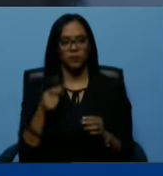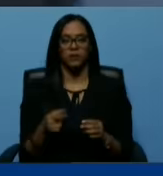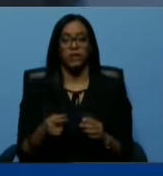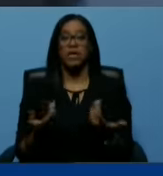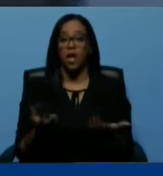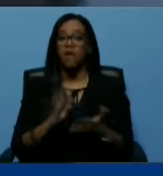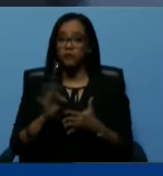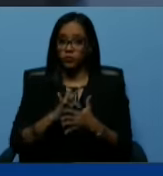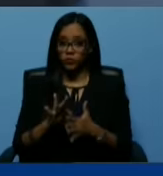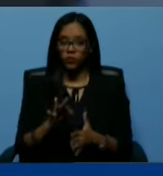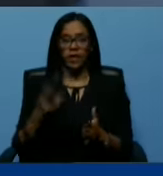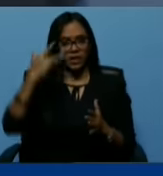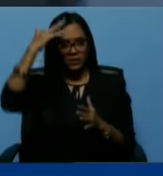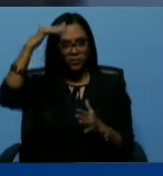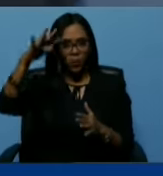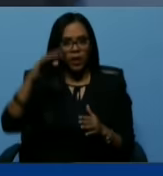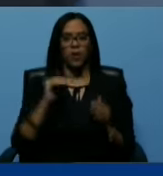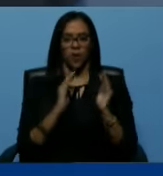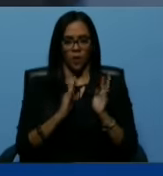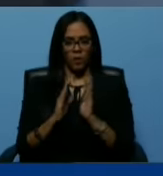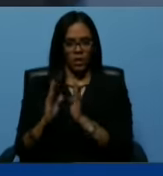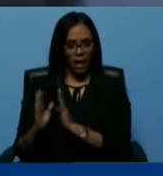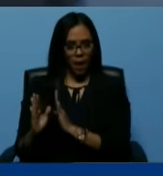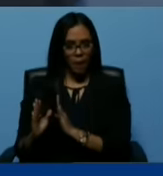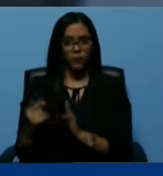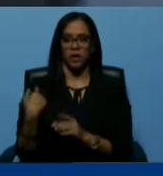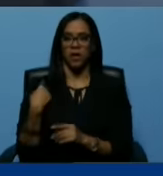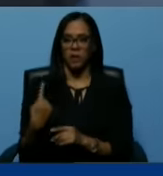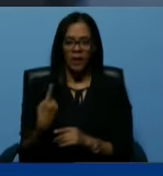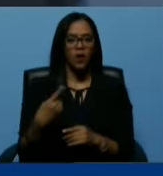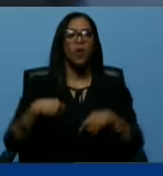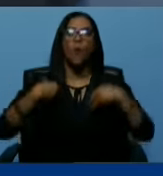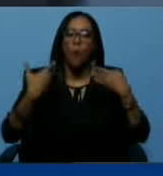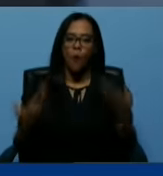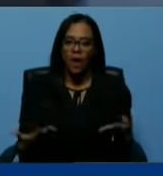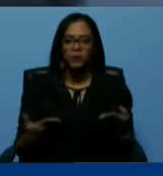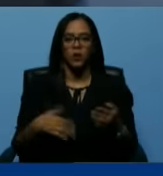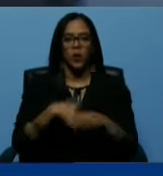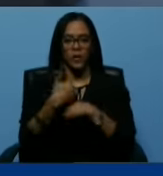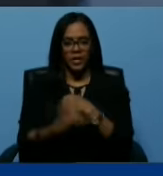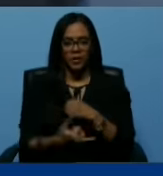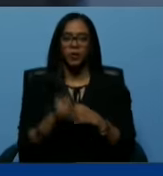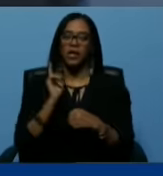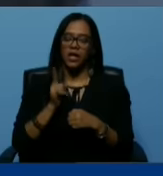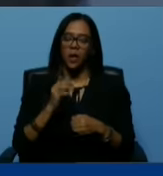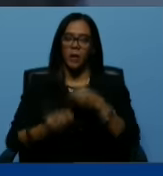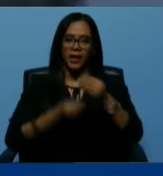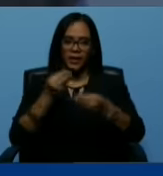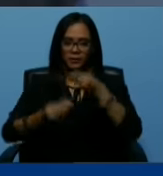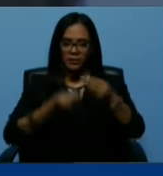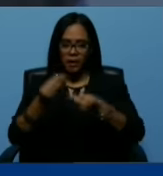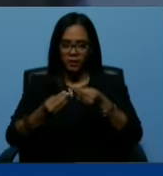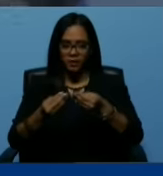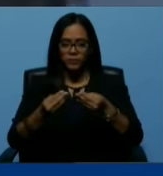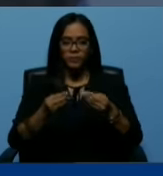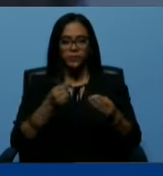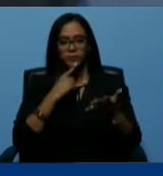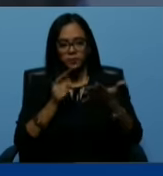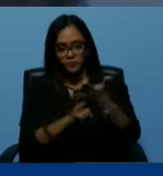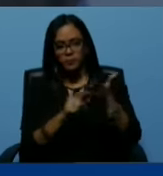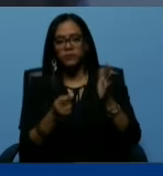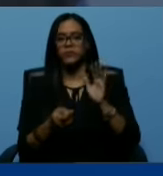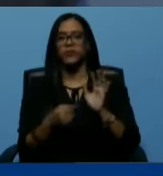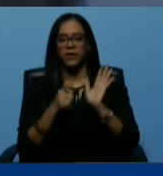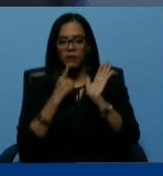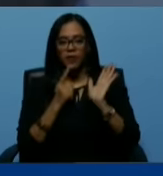en función de ese sueño ordenemos en prioridad cuáles son los proyectos que tenemos que ir ejecutando y a medida que se vayan consiguiendo los recursos,